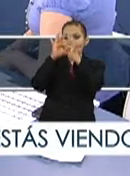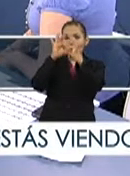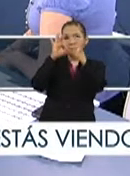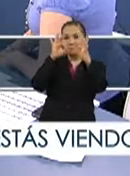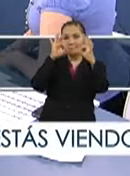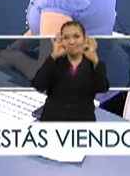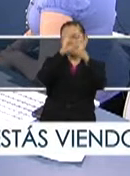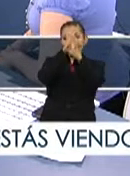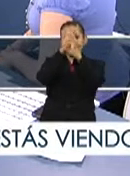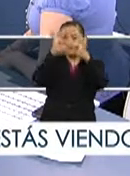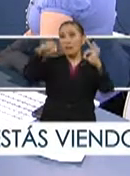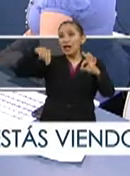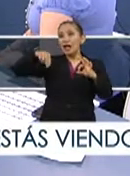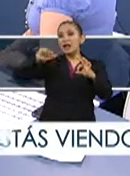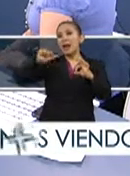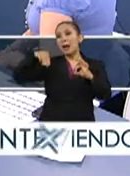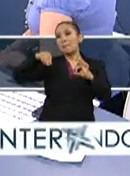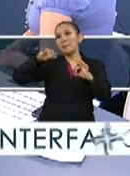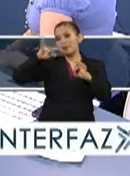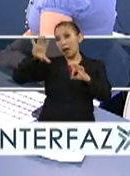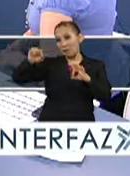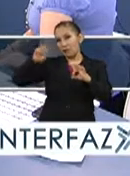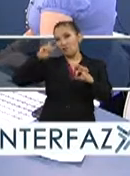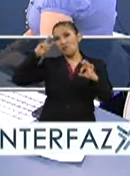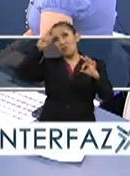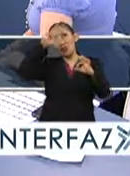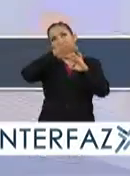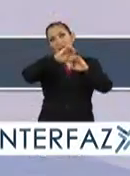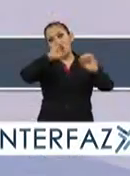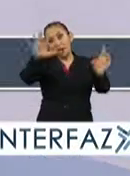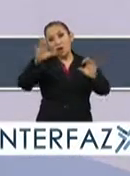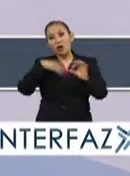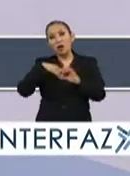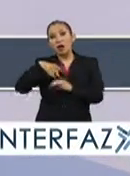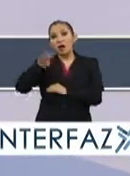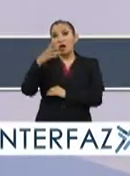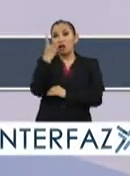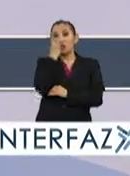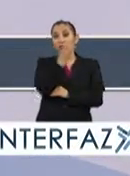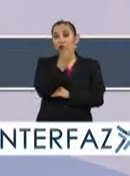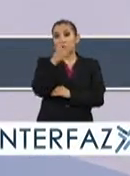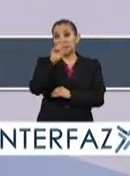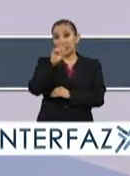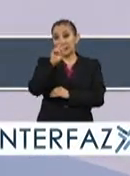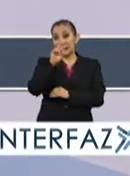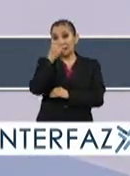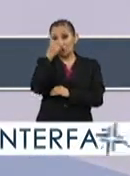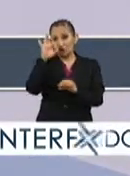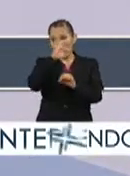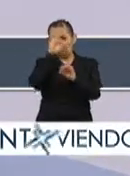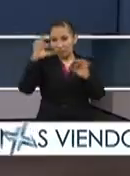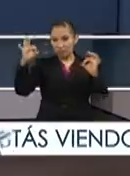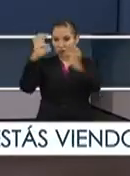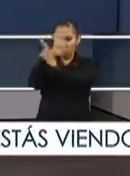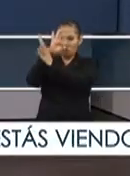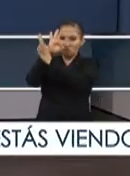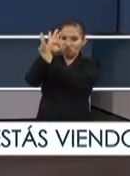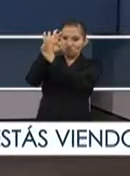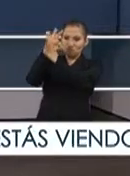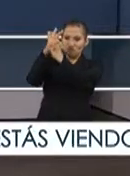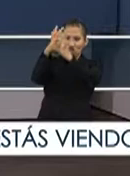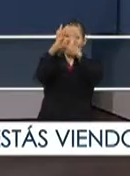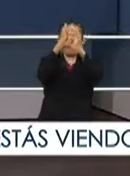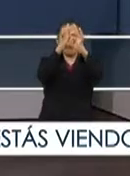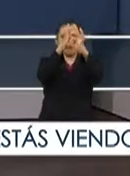hablando de Namibia. Ellos sí lo van a ver en África todavía más. 14:32 entraría la totalidad, el